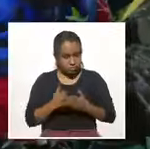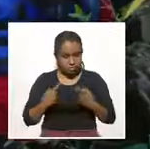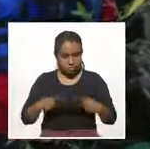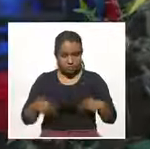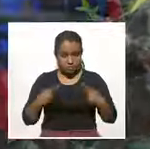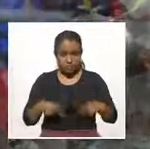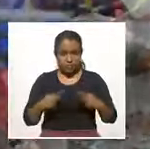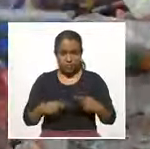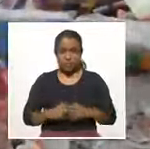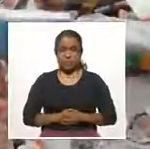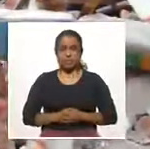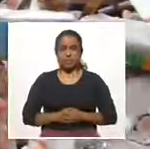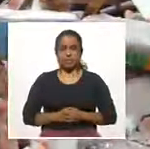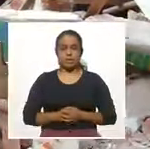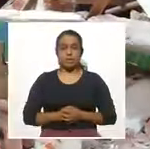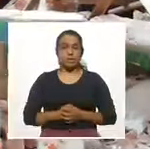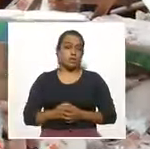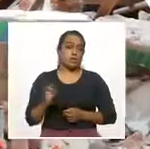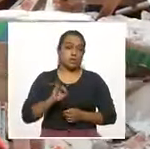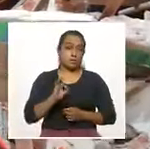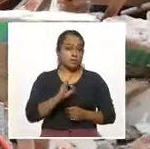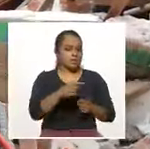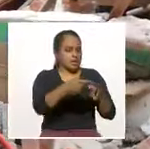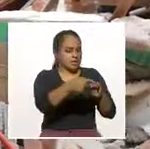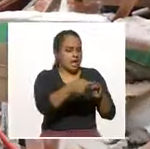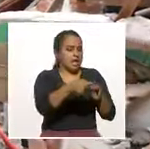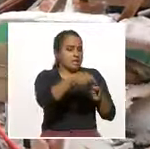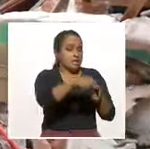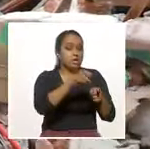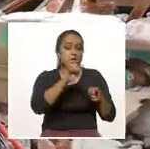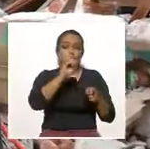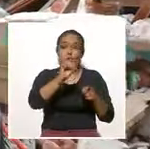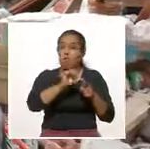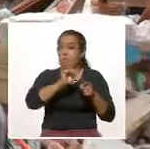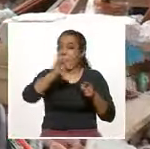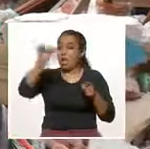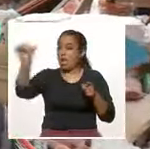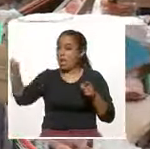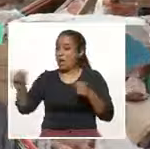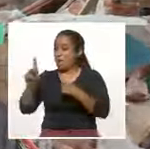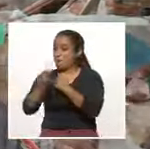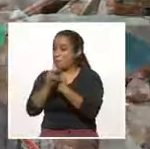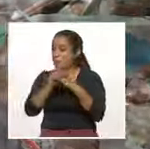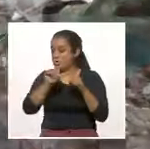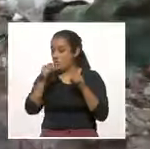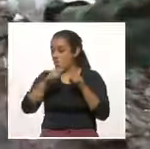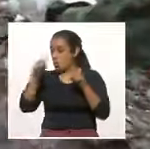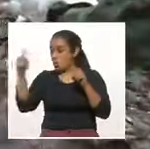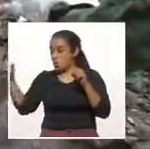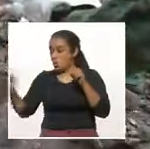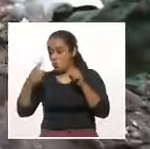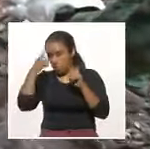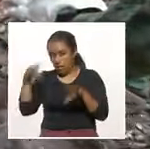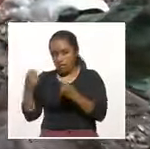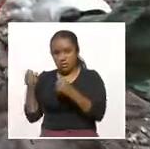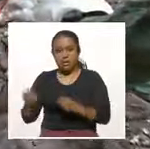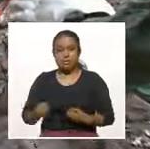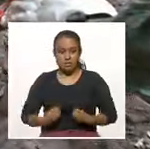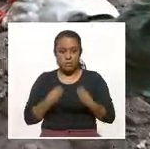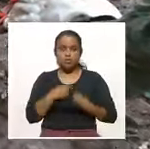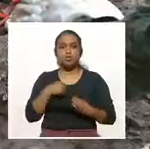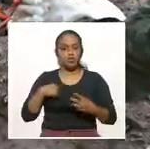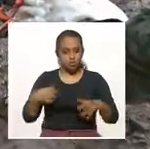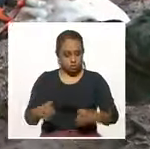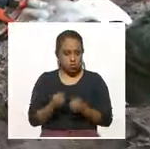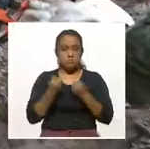desde, puede ser aquí en la esquina, o pueden cruzar el planeta para salvar vidas. Hemos salvado vidas muchas desde